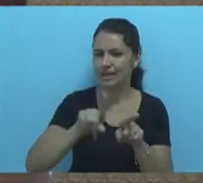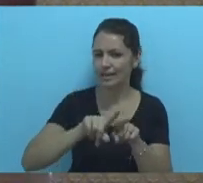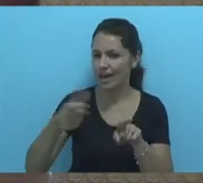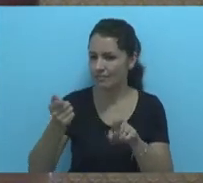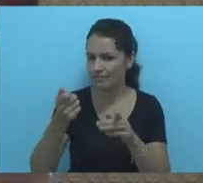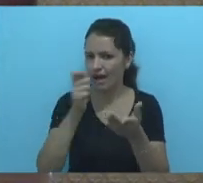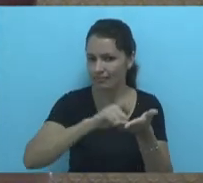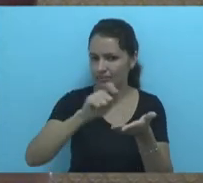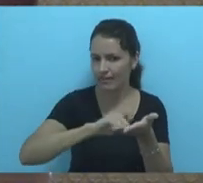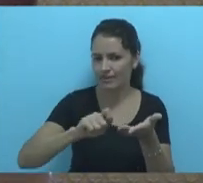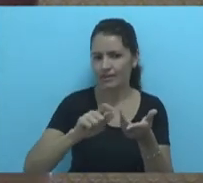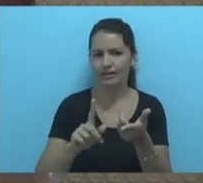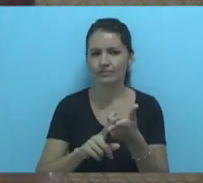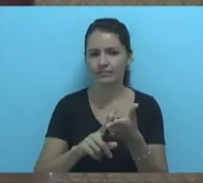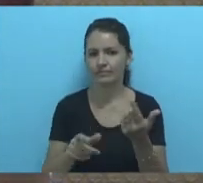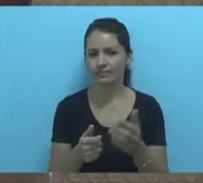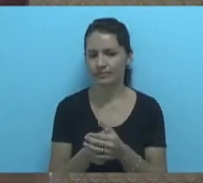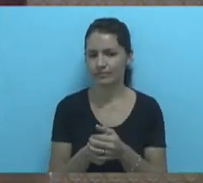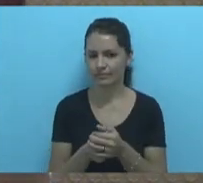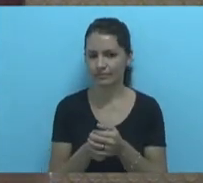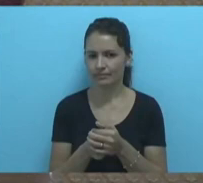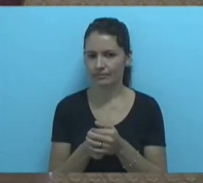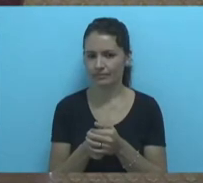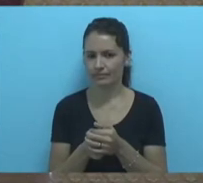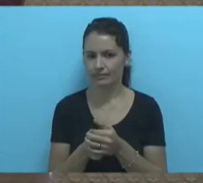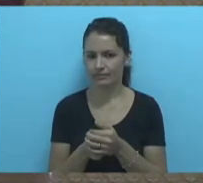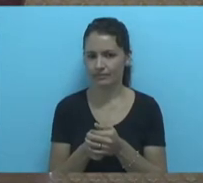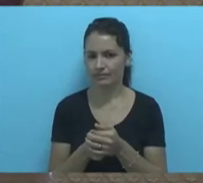cual José Francisco no nació en